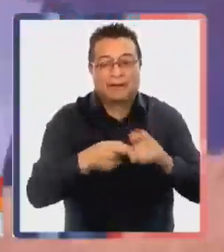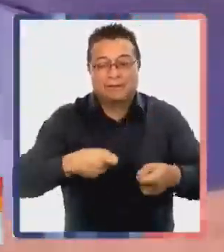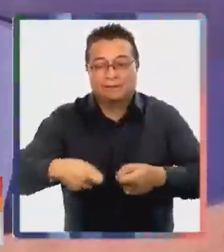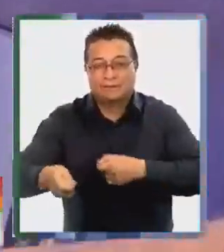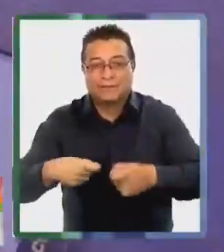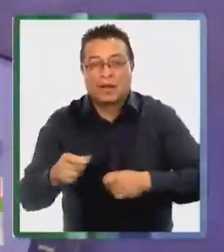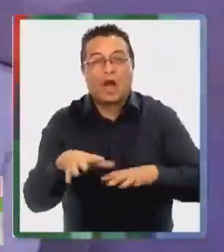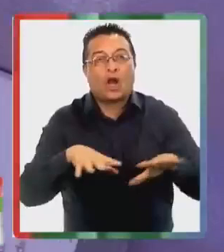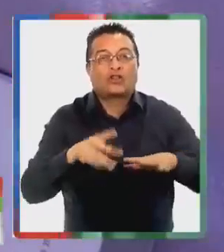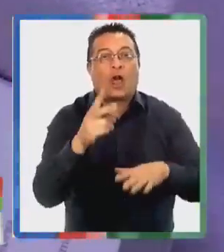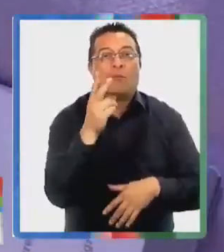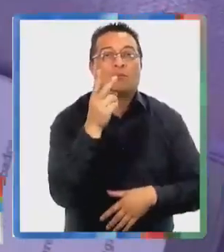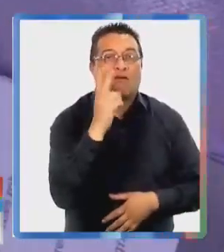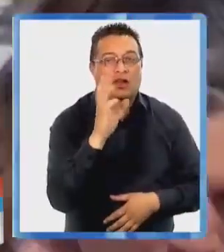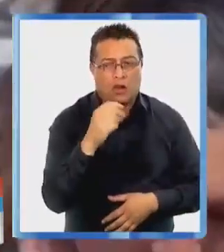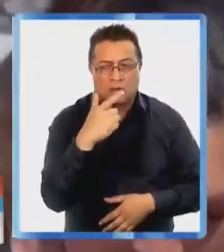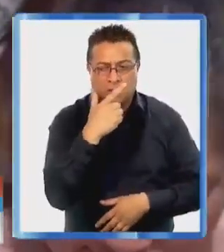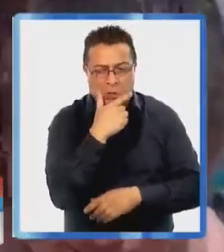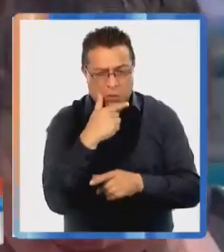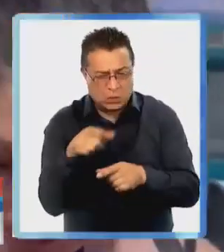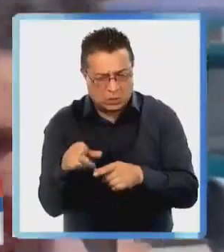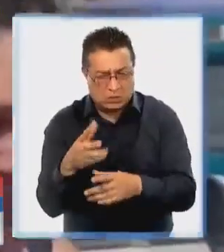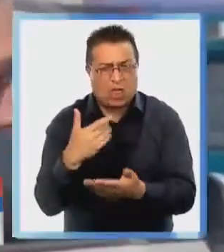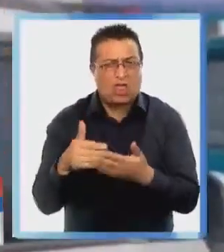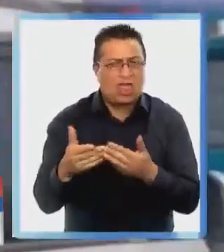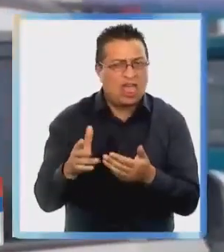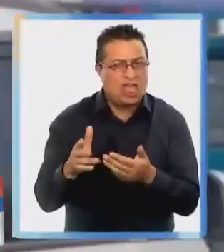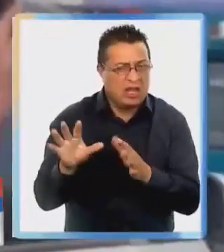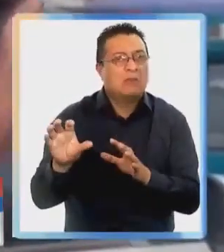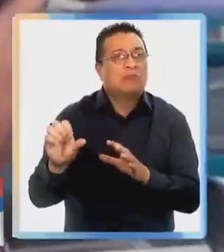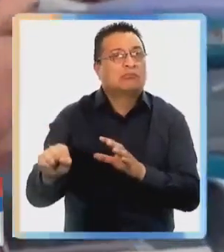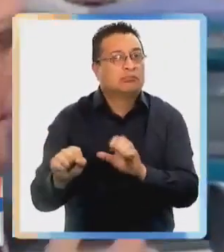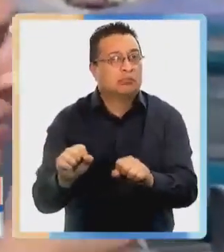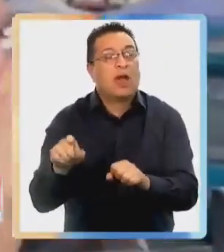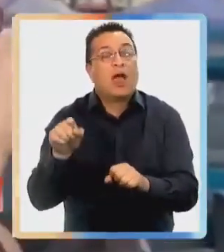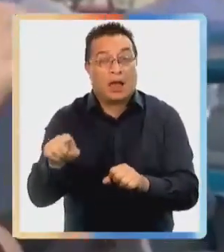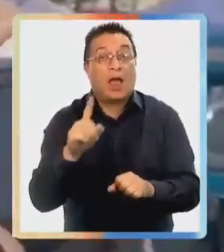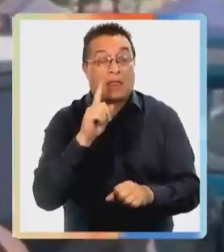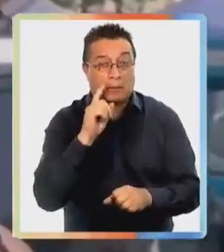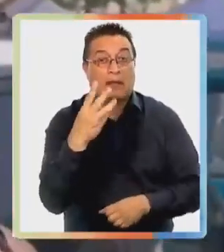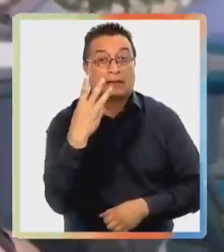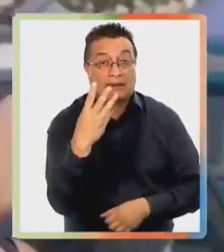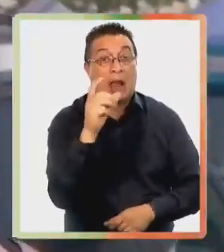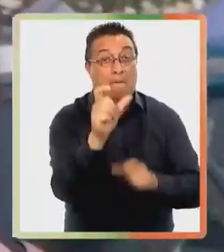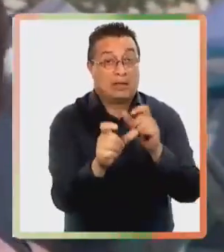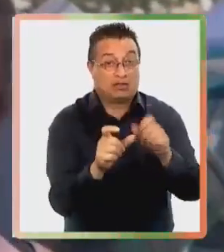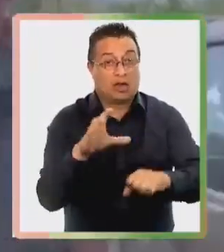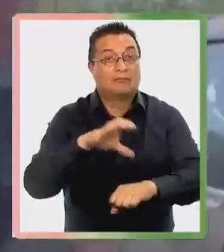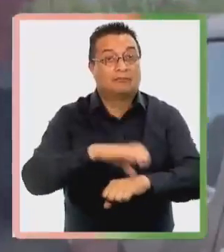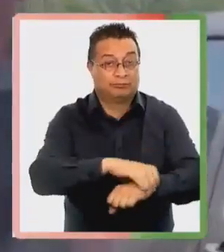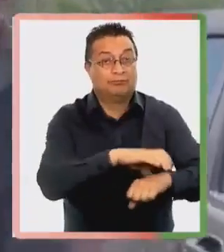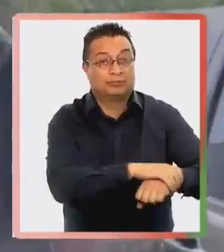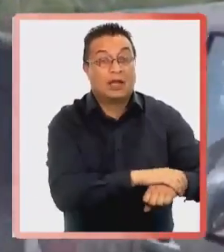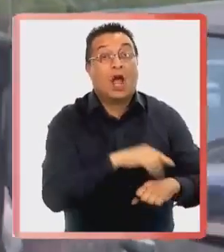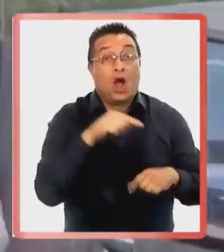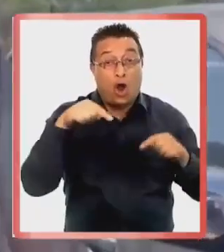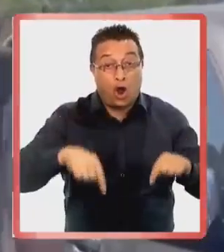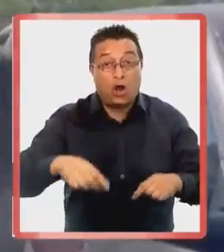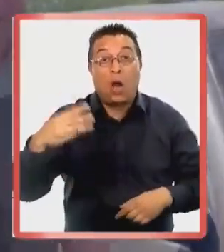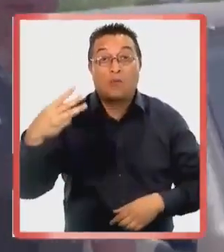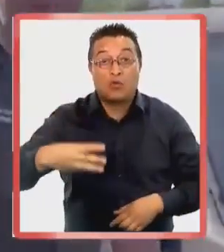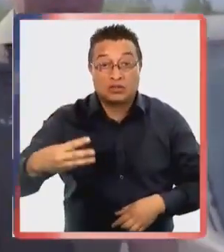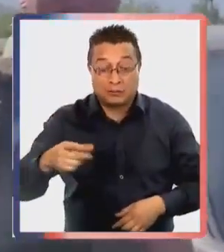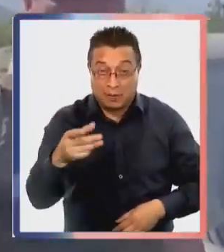y comercialización de elementos prohibidos o de dudosa procedencia. En esa ocasión hubo incluso 3 personas detenidas y